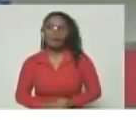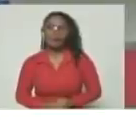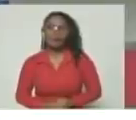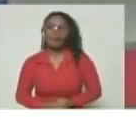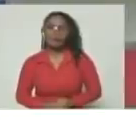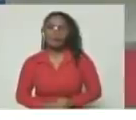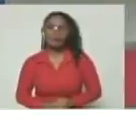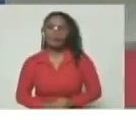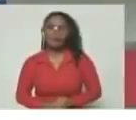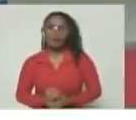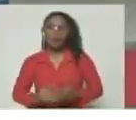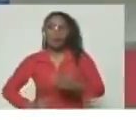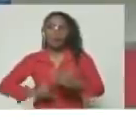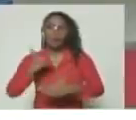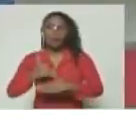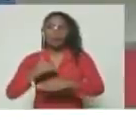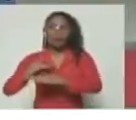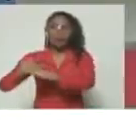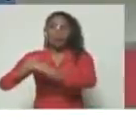Un proyecto común,